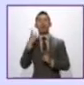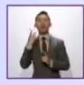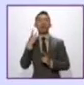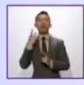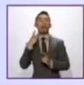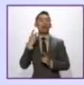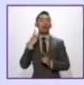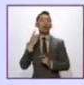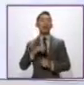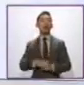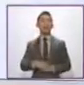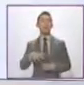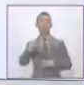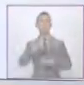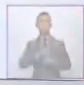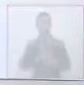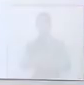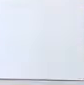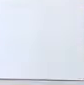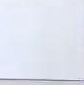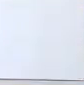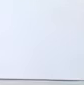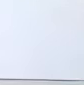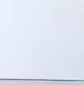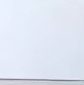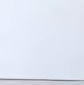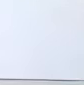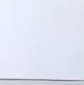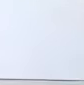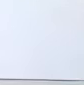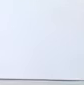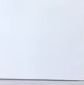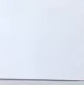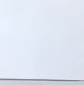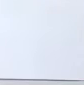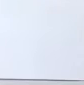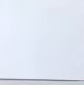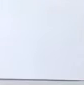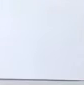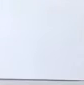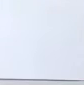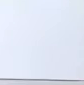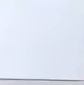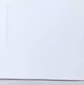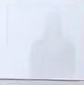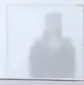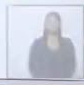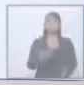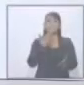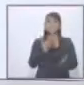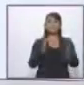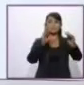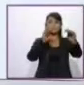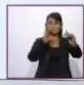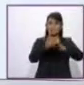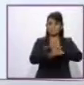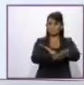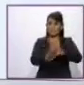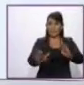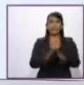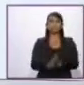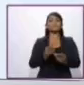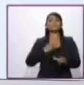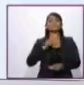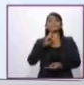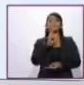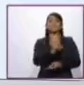me gusta. Muchas gracias, candidato. Hemos concluido así esta ronda de réplica y ahora